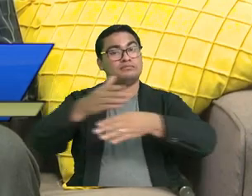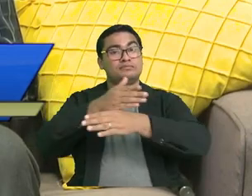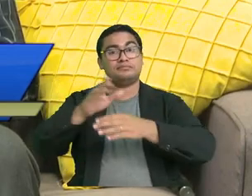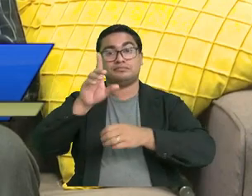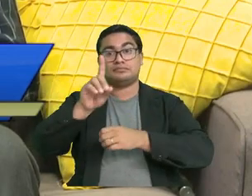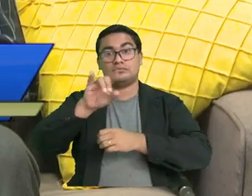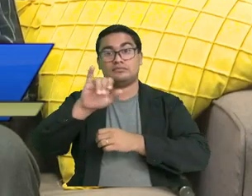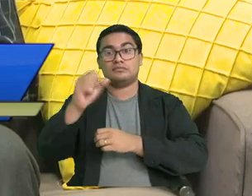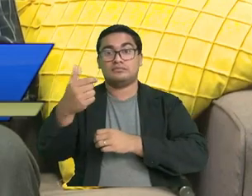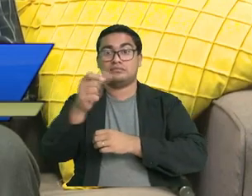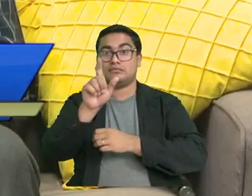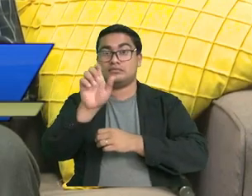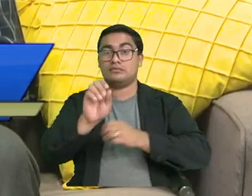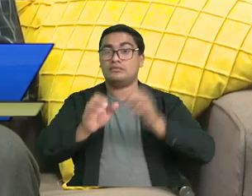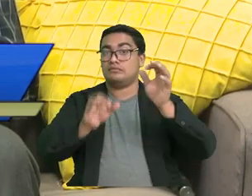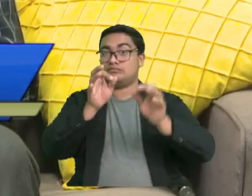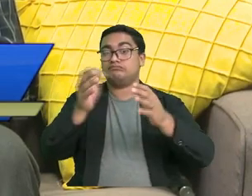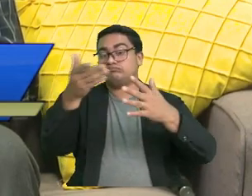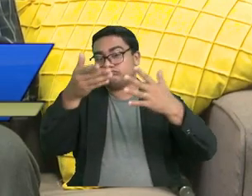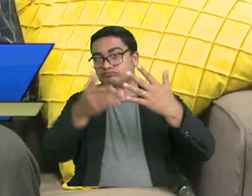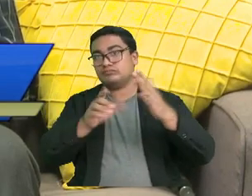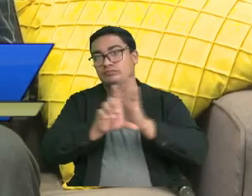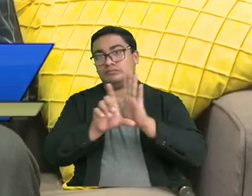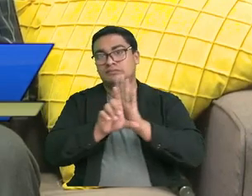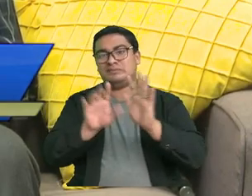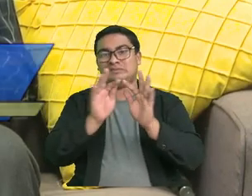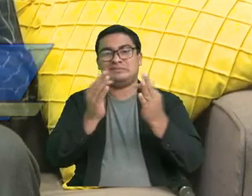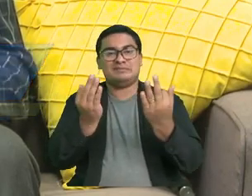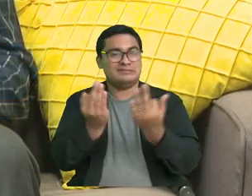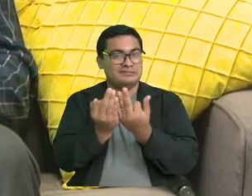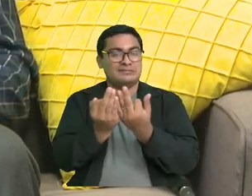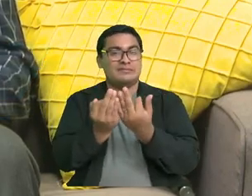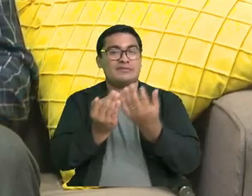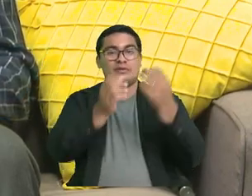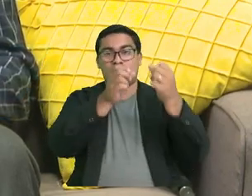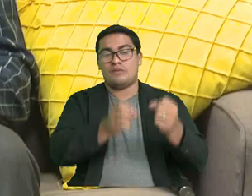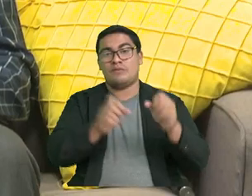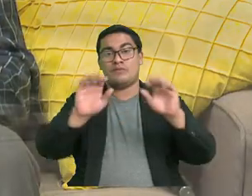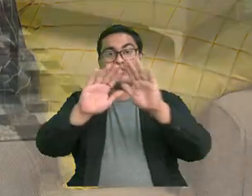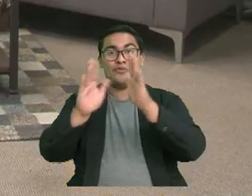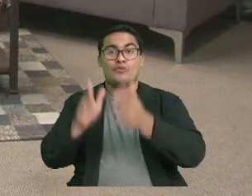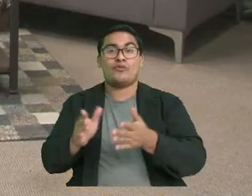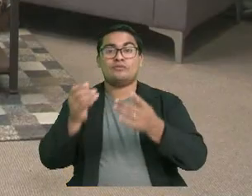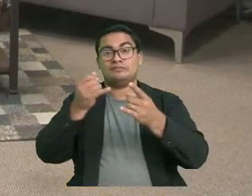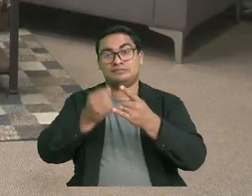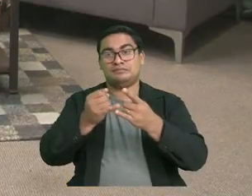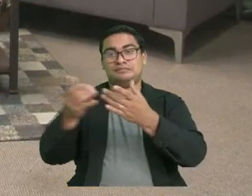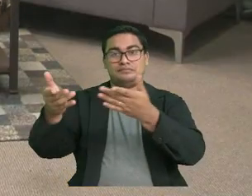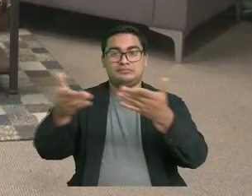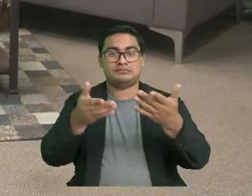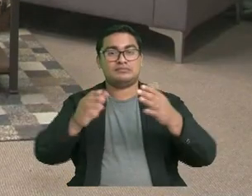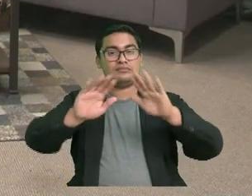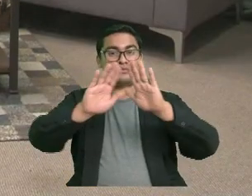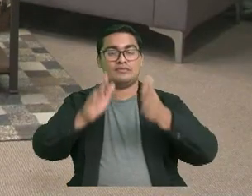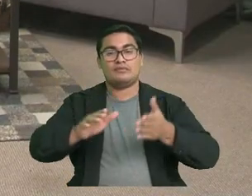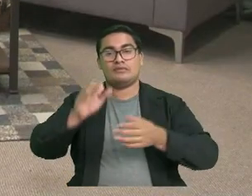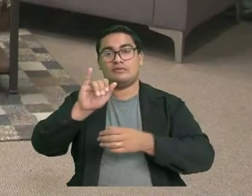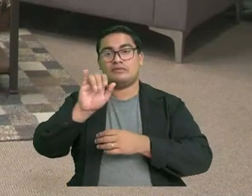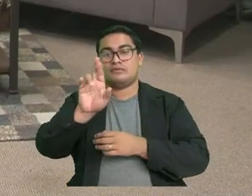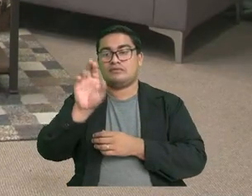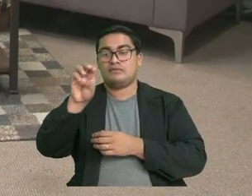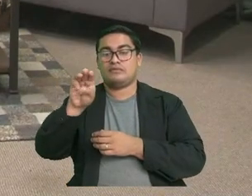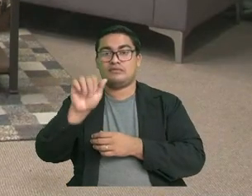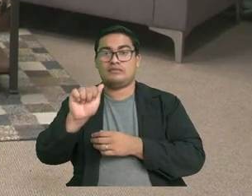digesto jurídico de familia desde la perspectiva de la equidad de género. Con nosotros la compañera Irma Dávila, presidenta de la